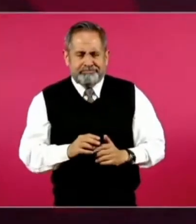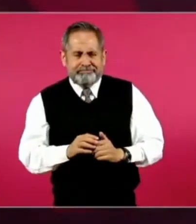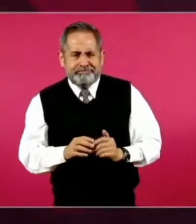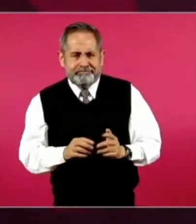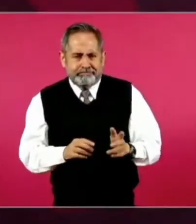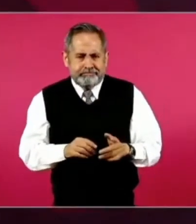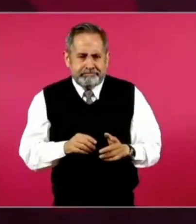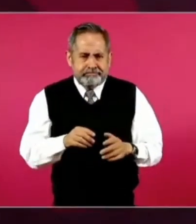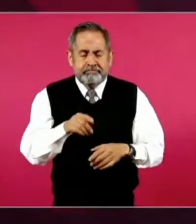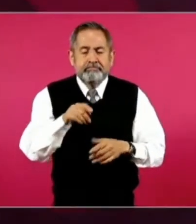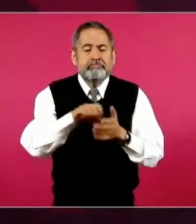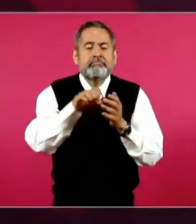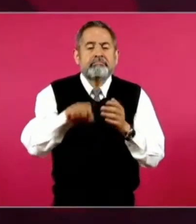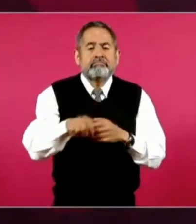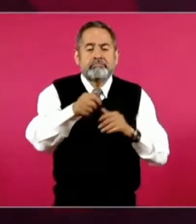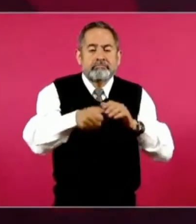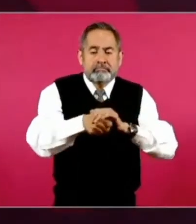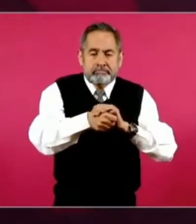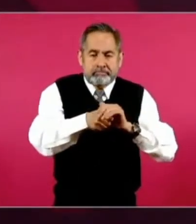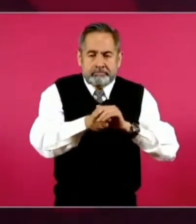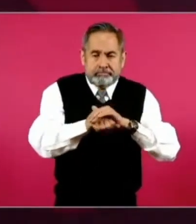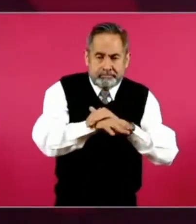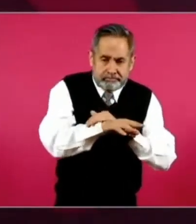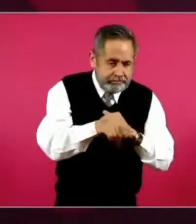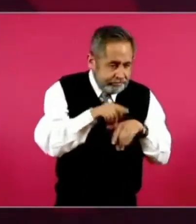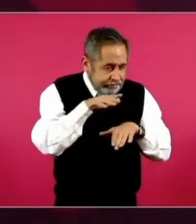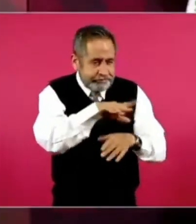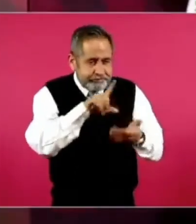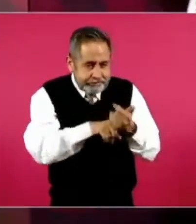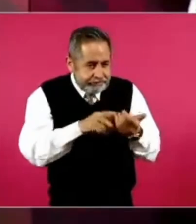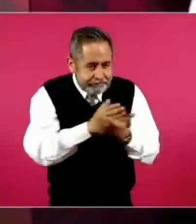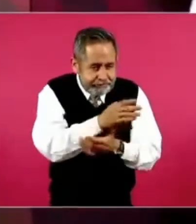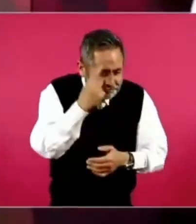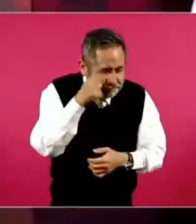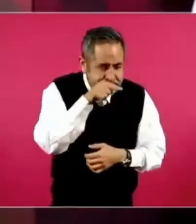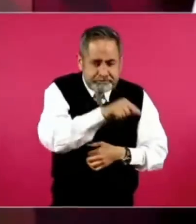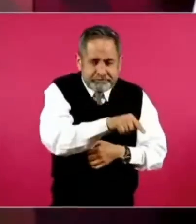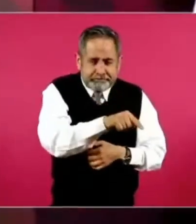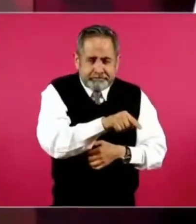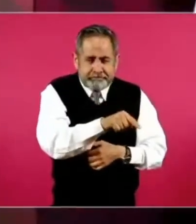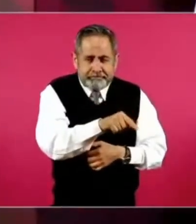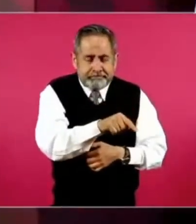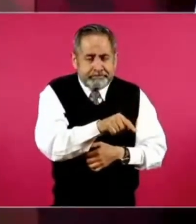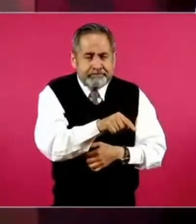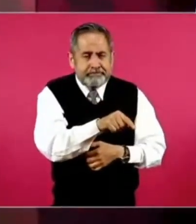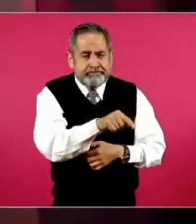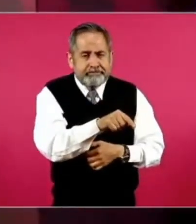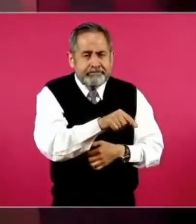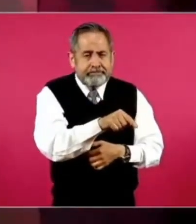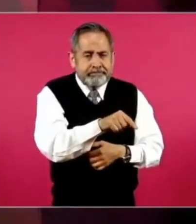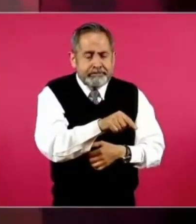en el caso de Ayotzinapa, para